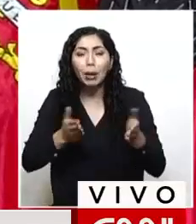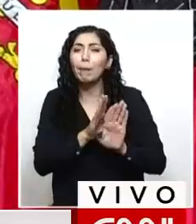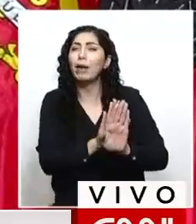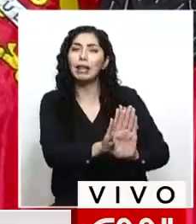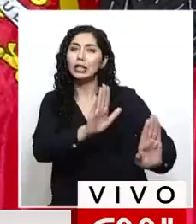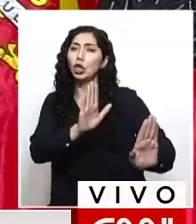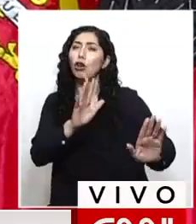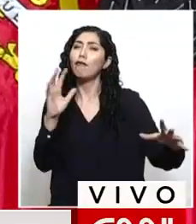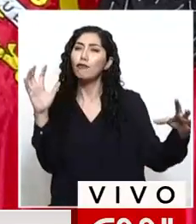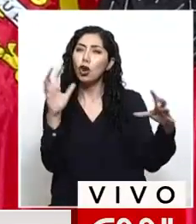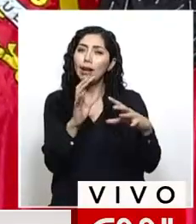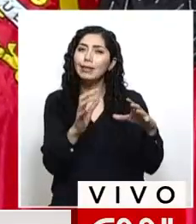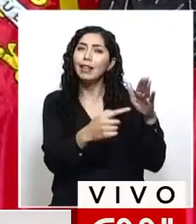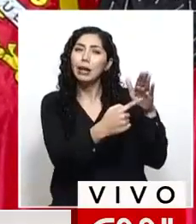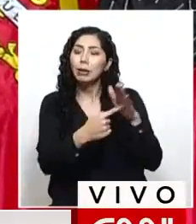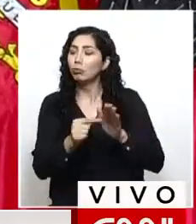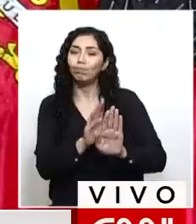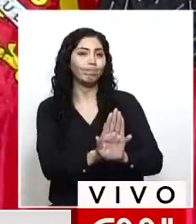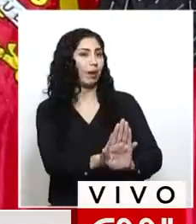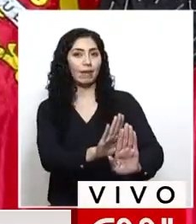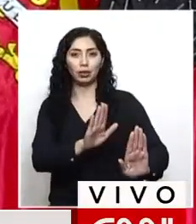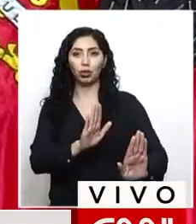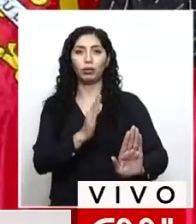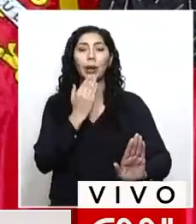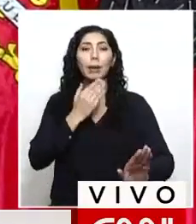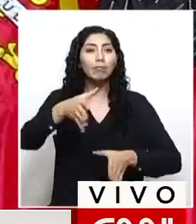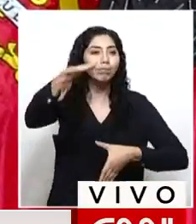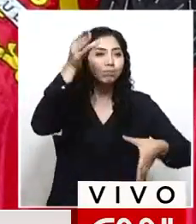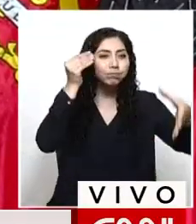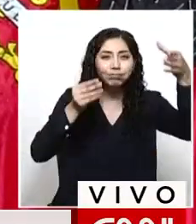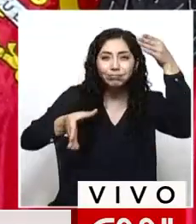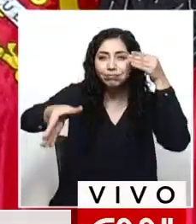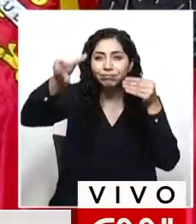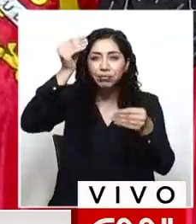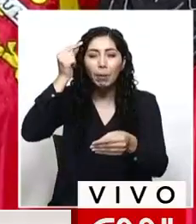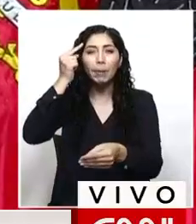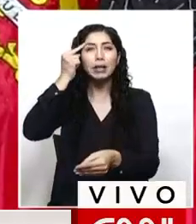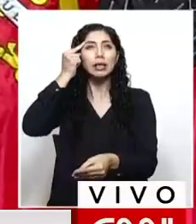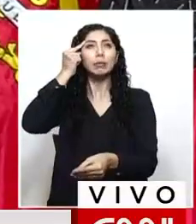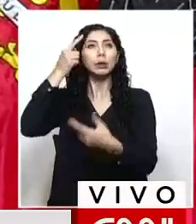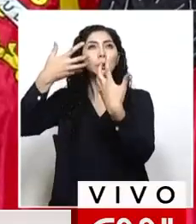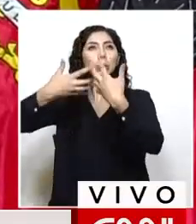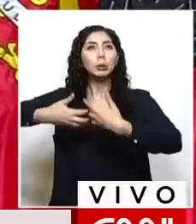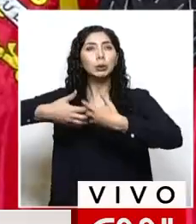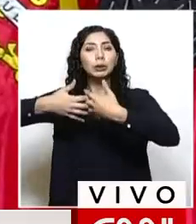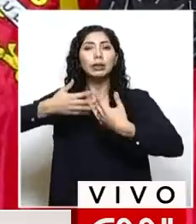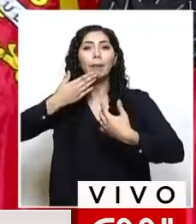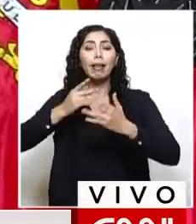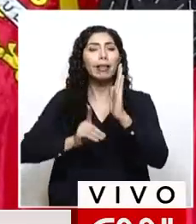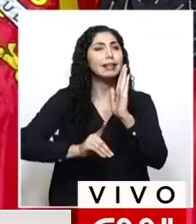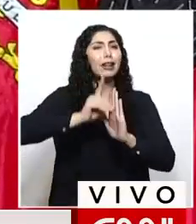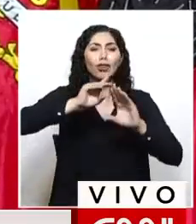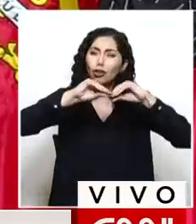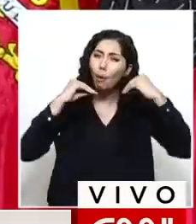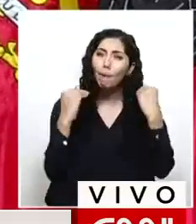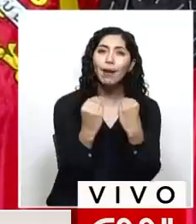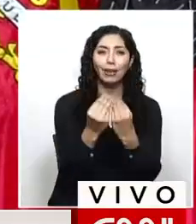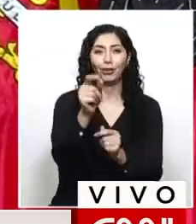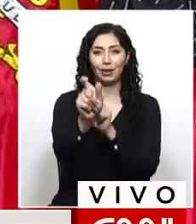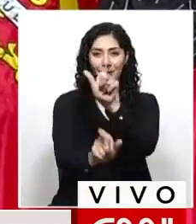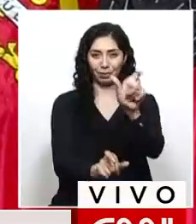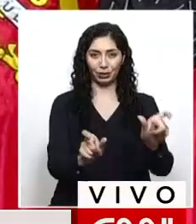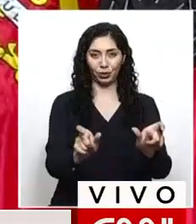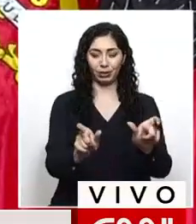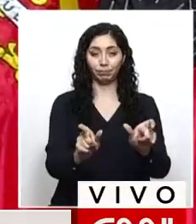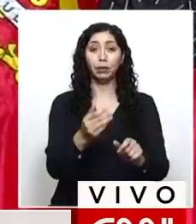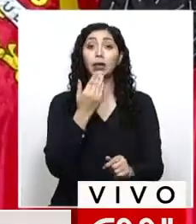discriminación, así como la adquisición de conocimientos, el pensamiento crítico y el desarrollo integral de las personas. Proponemos